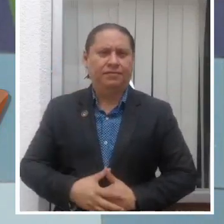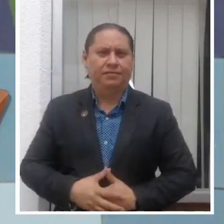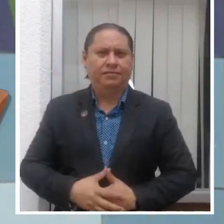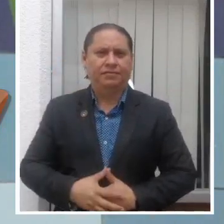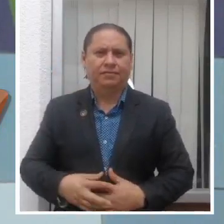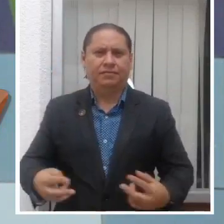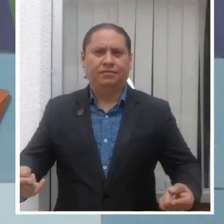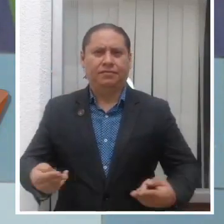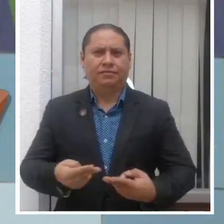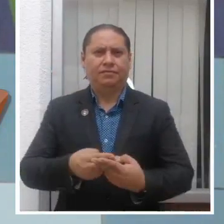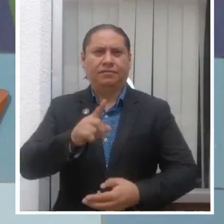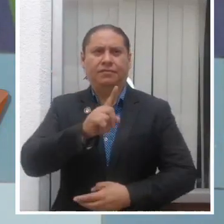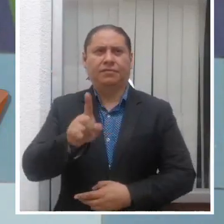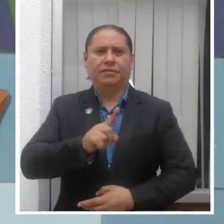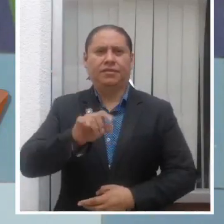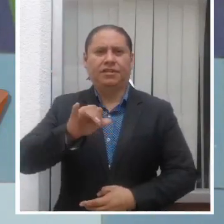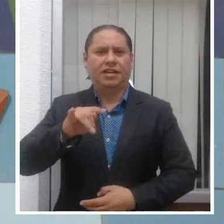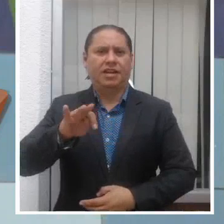de Sinacantán,